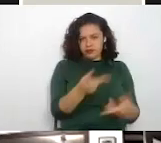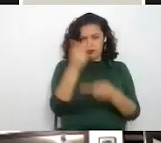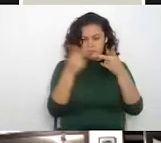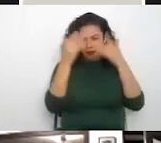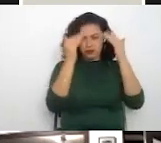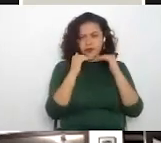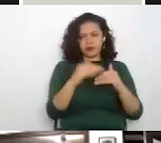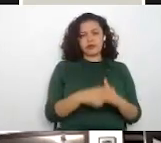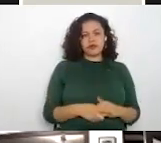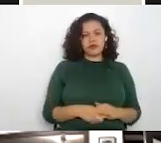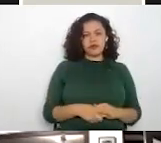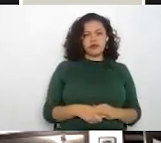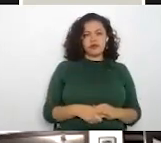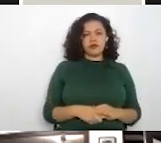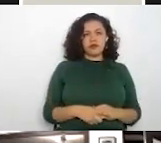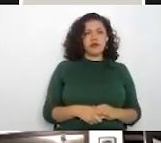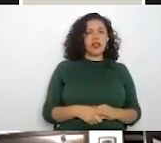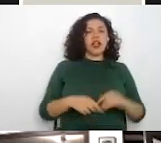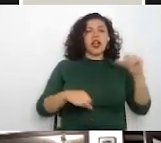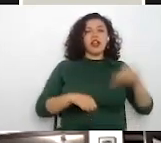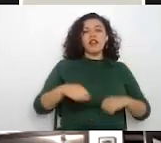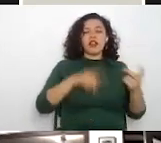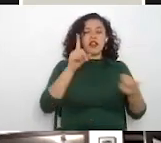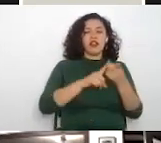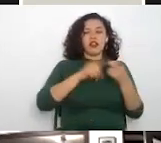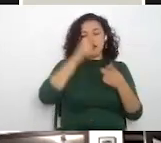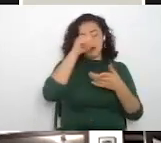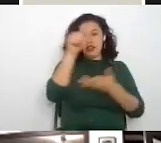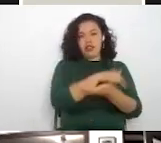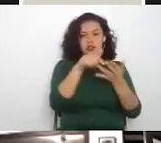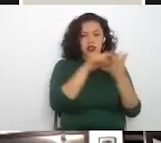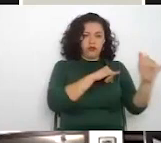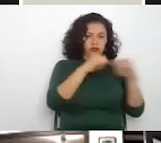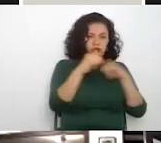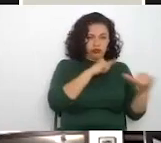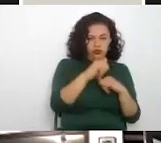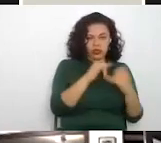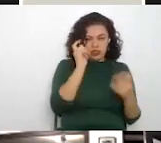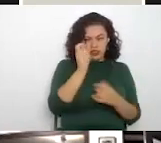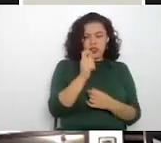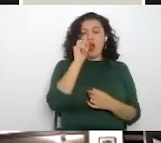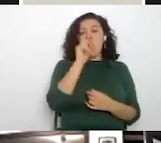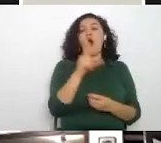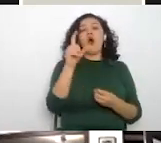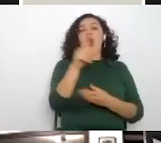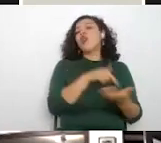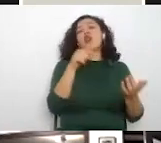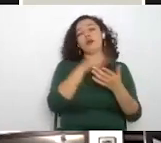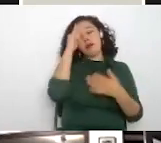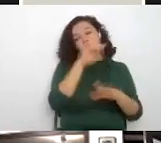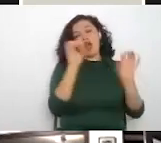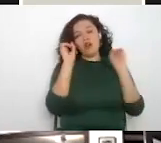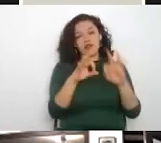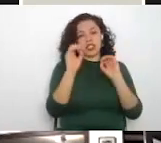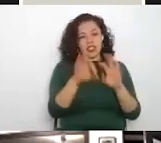sería, ¿dónde se hace la actividad? Que se refiere a la ubicación geográfica o el domicilio de las oficinas donde se